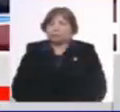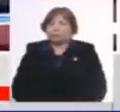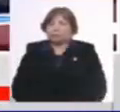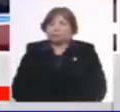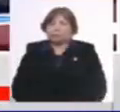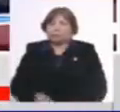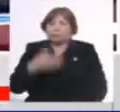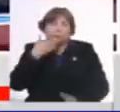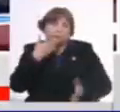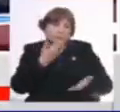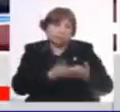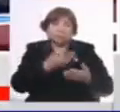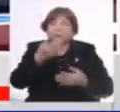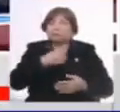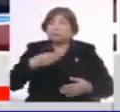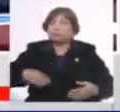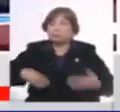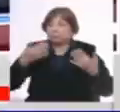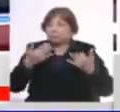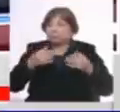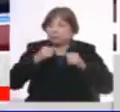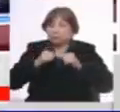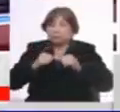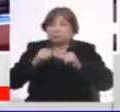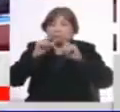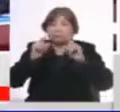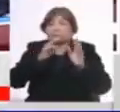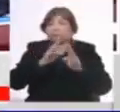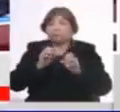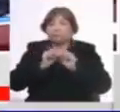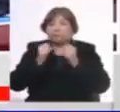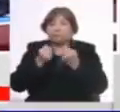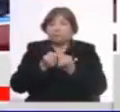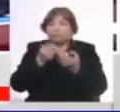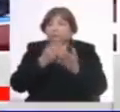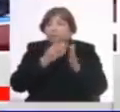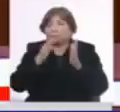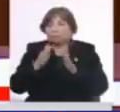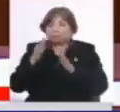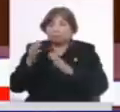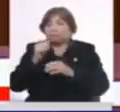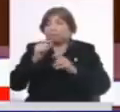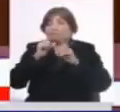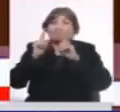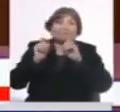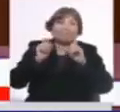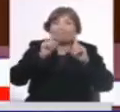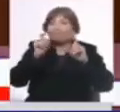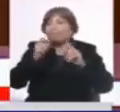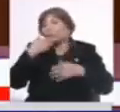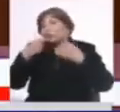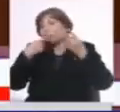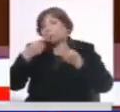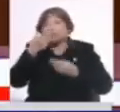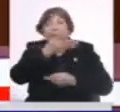Gracias, señor ministro. Vamos a continuar con el desarrollo de la sesión. Procederemos a realizar las preguntas o